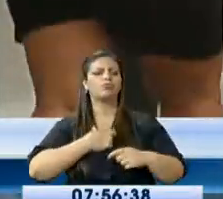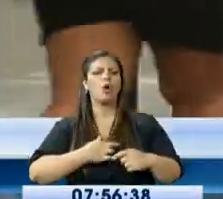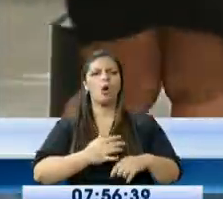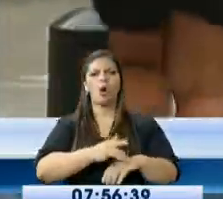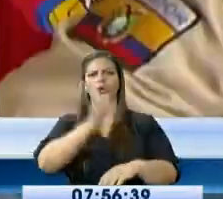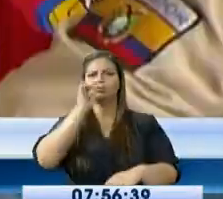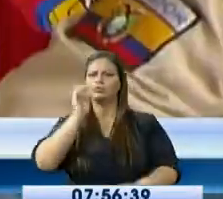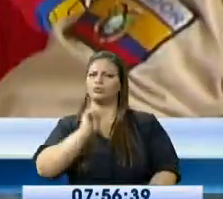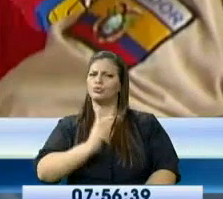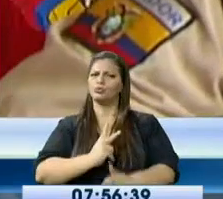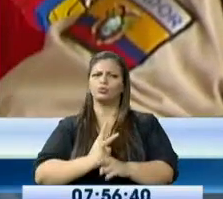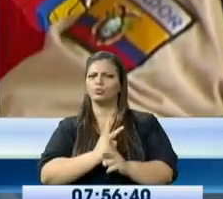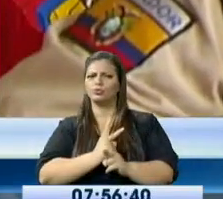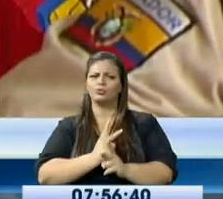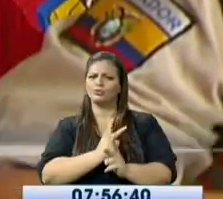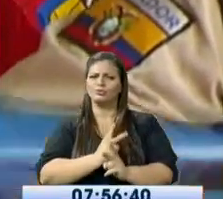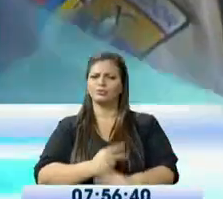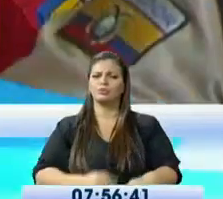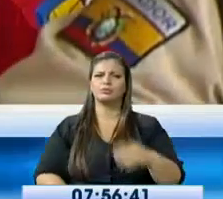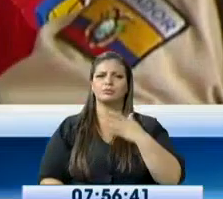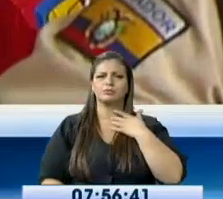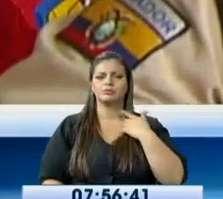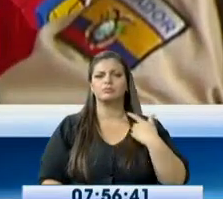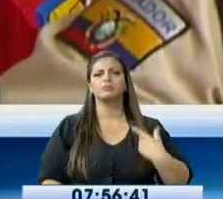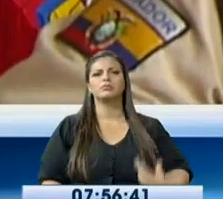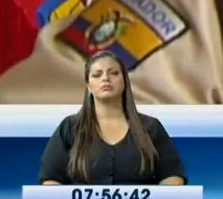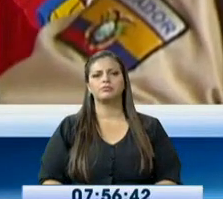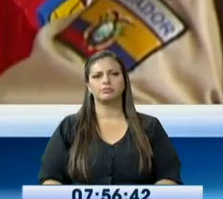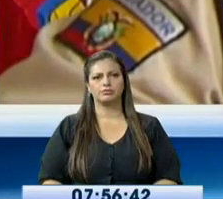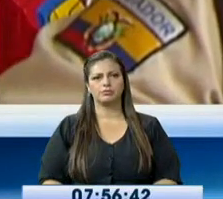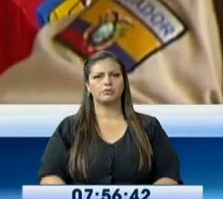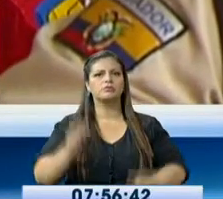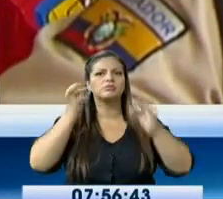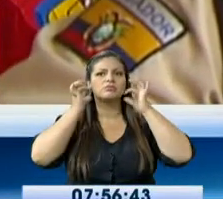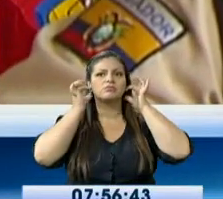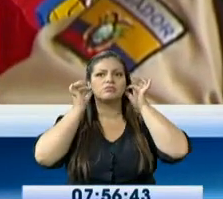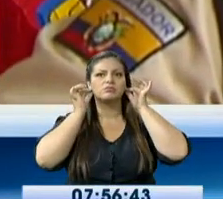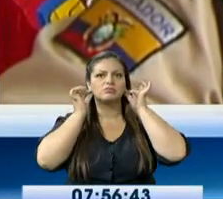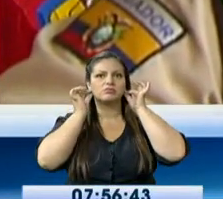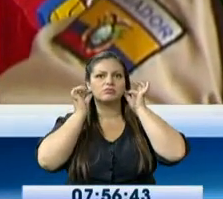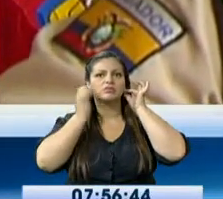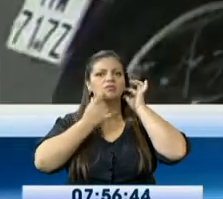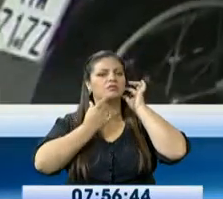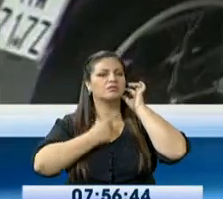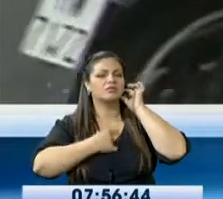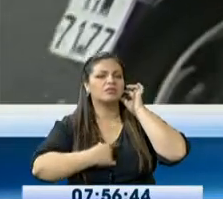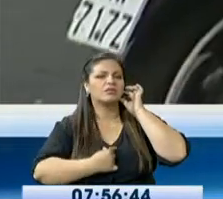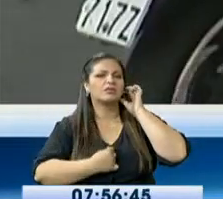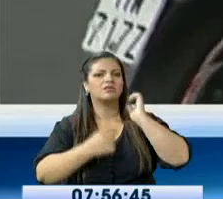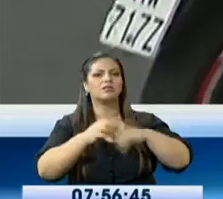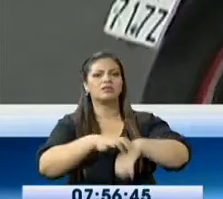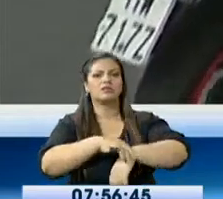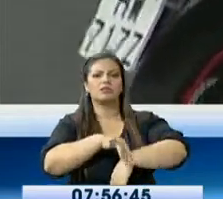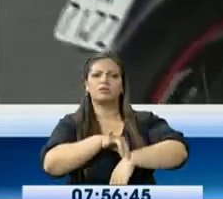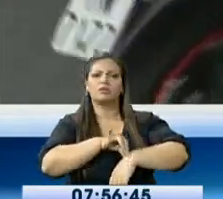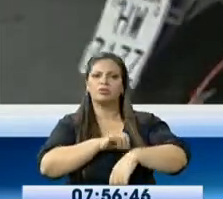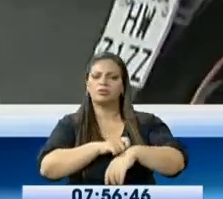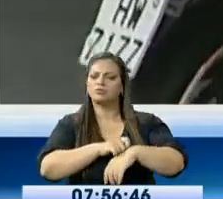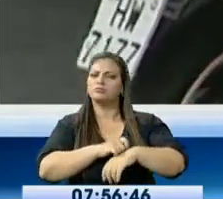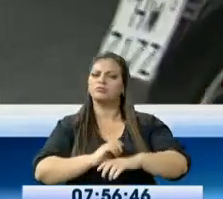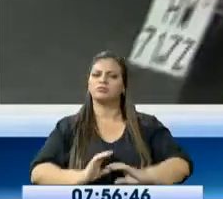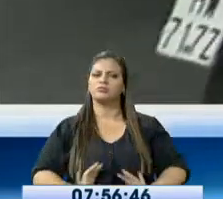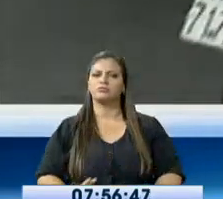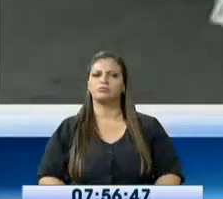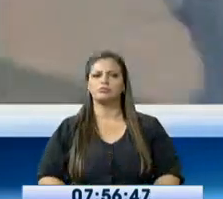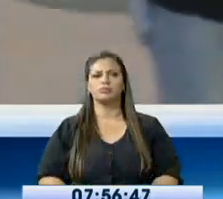por cualquier situación, pero que vengan, qué sé yo, sin aretes de valor, cadenas, relojes. En lo que va del año, en